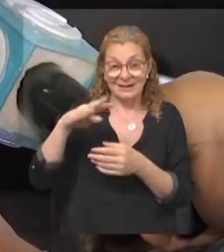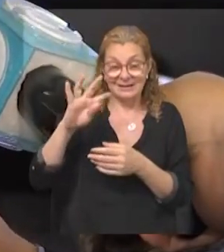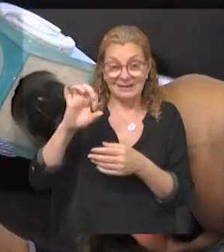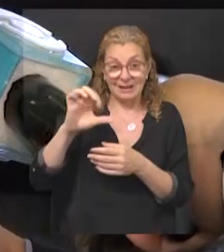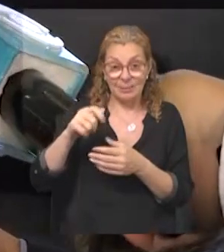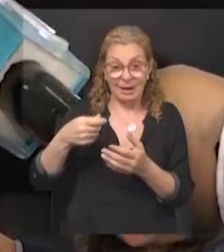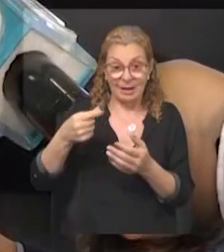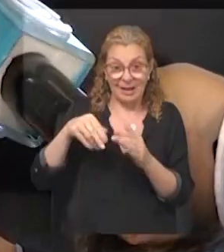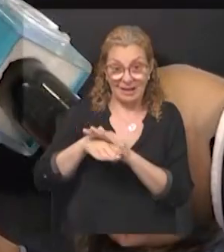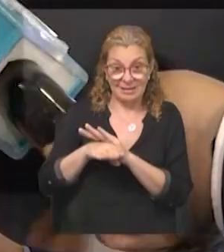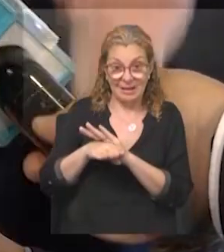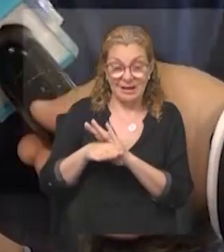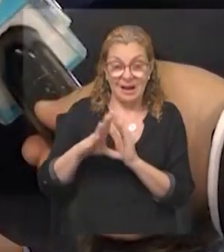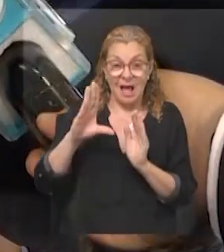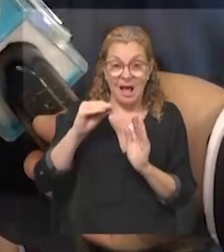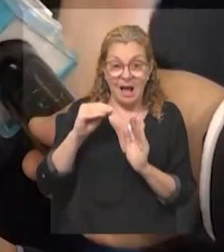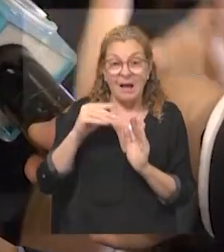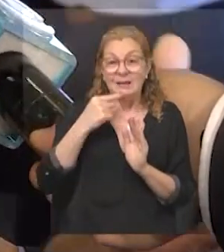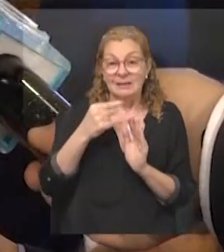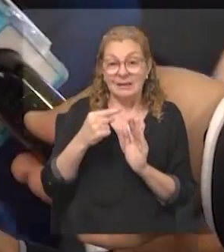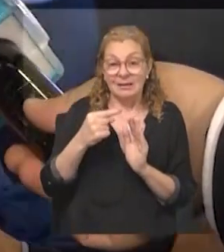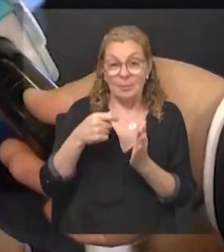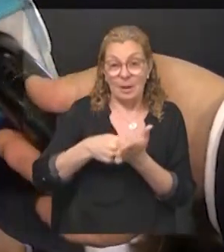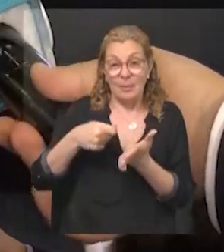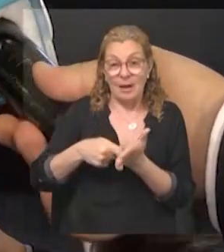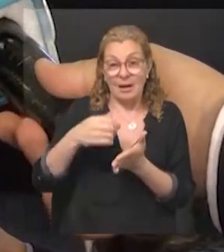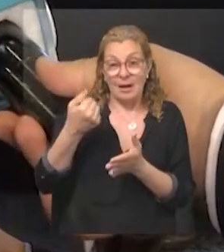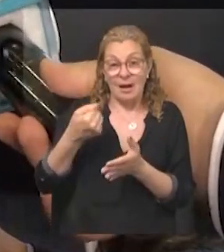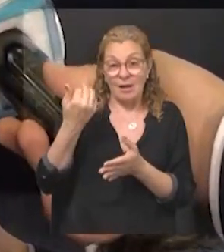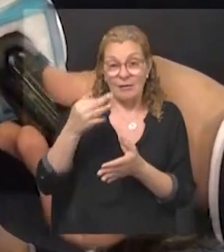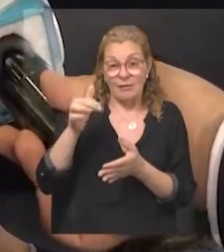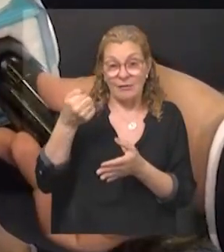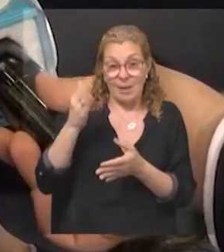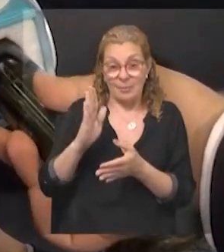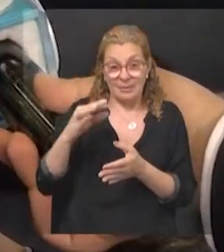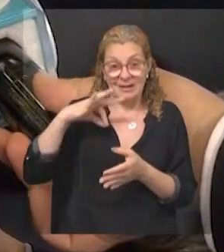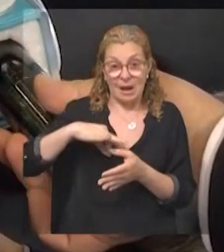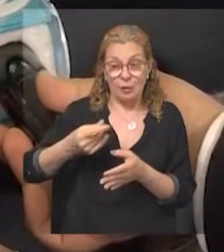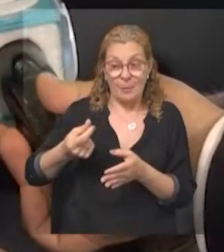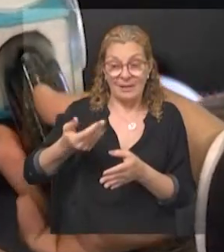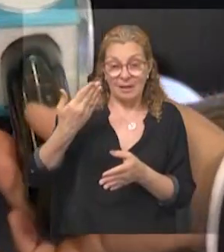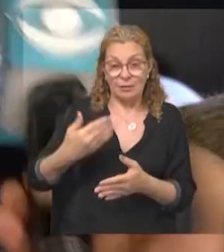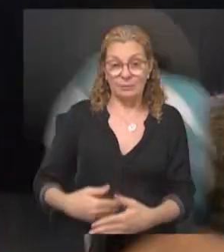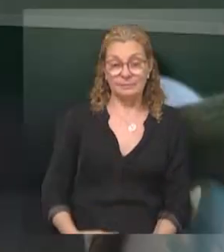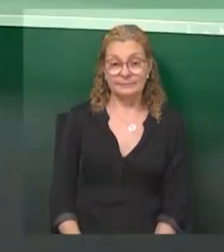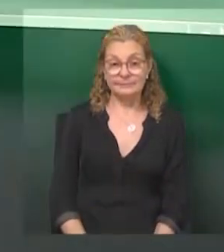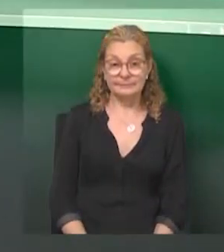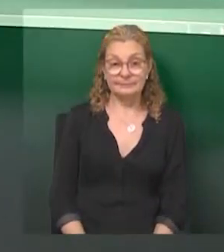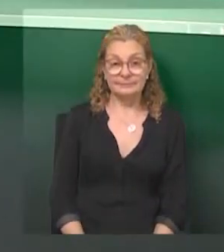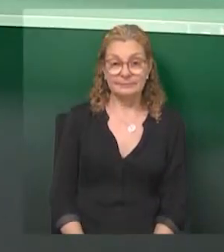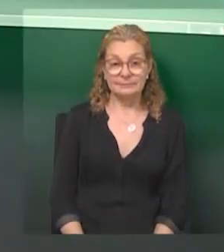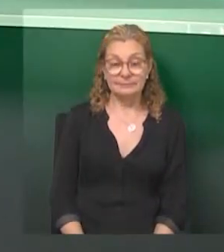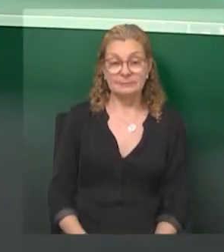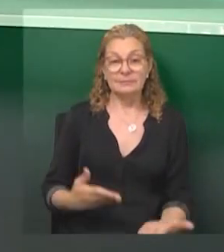para la incorporación de las cajas paraestatales para pagar las saab de los salarios más altos